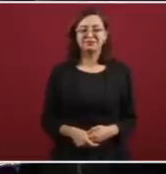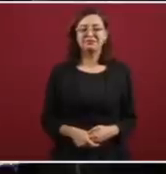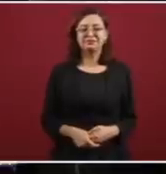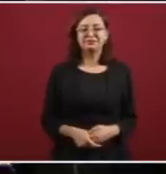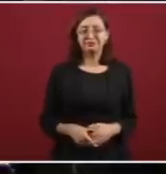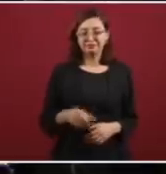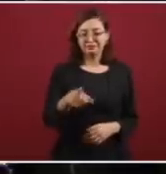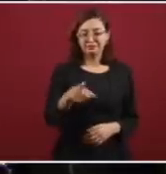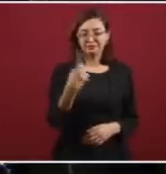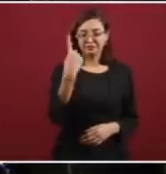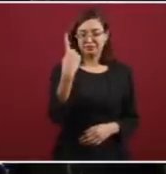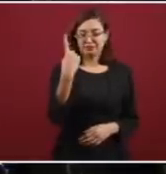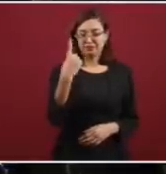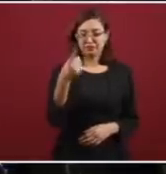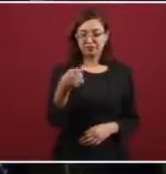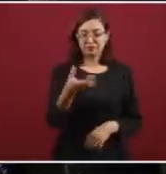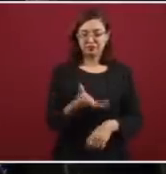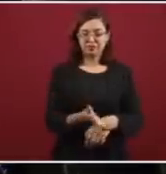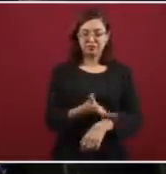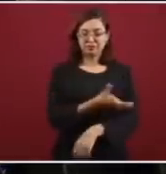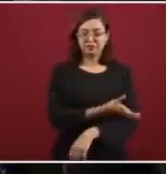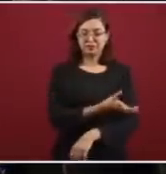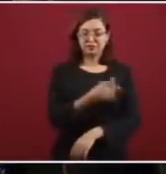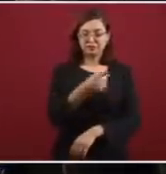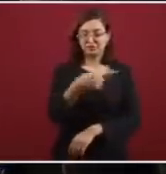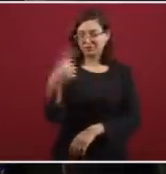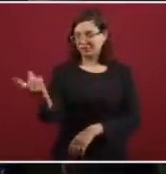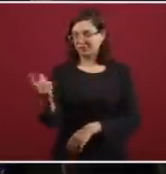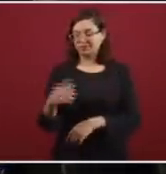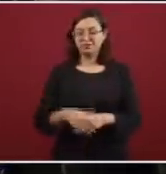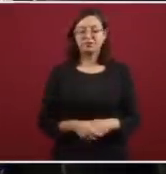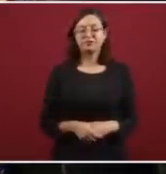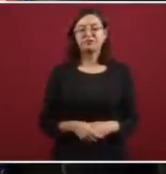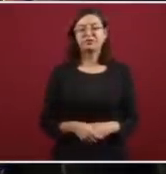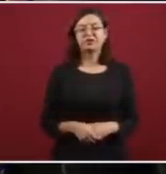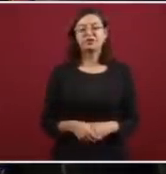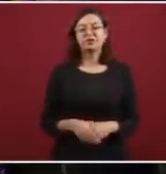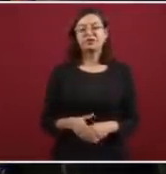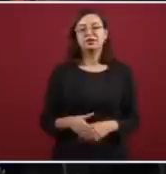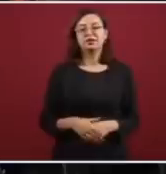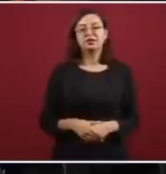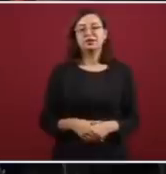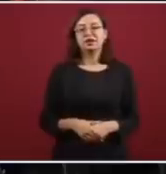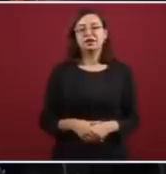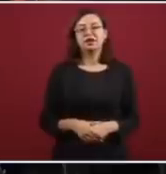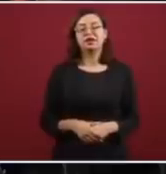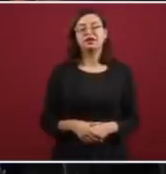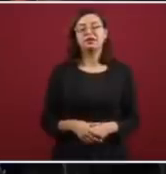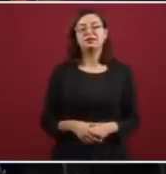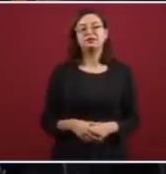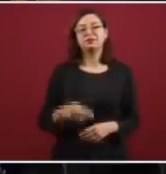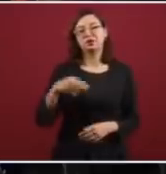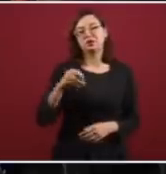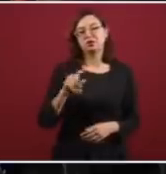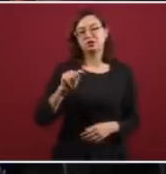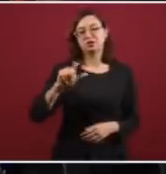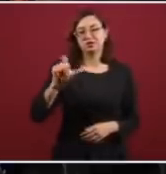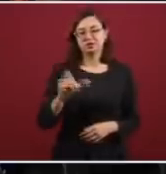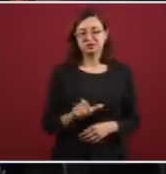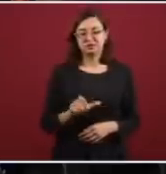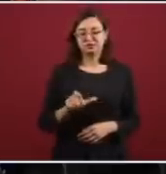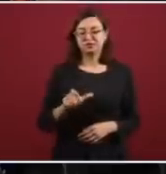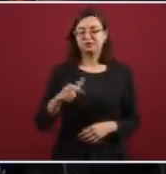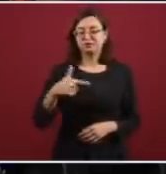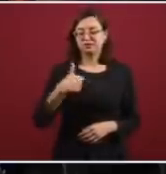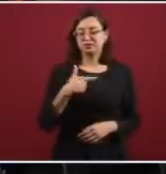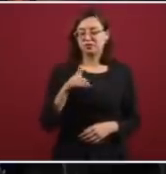Gracias, presidente. Una compañera, y ahí terminamos. Buenos días, presidente de la Agencia de Noticias del Estado Mexicano, Notimex, Luis Méndez. Me gustaría